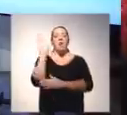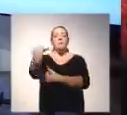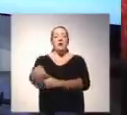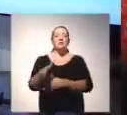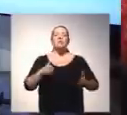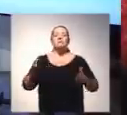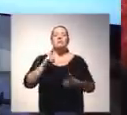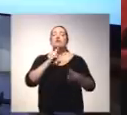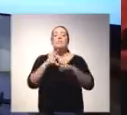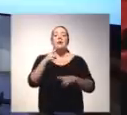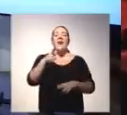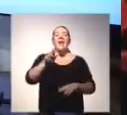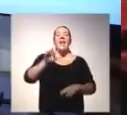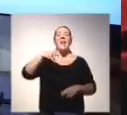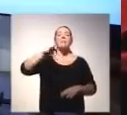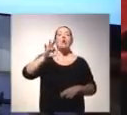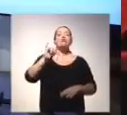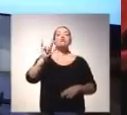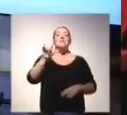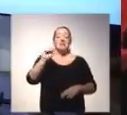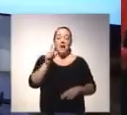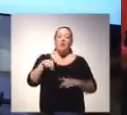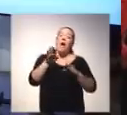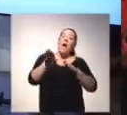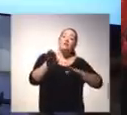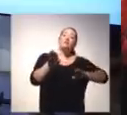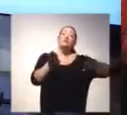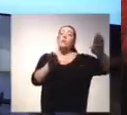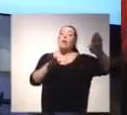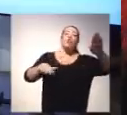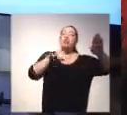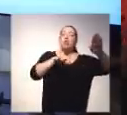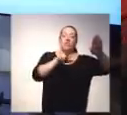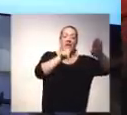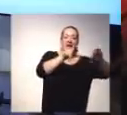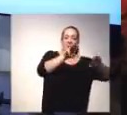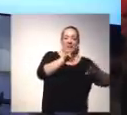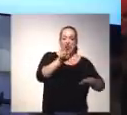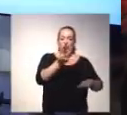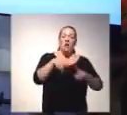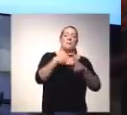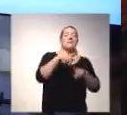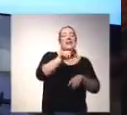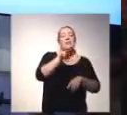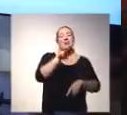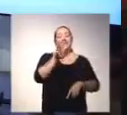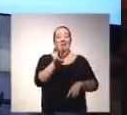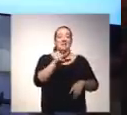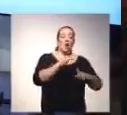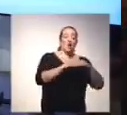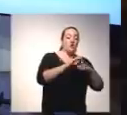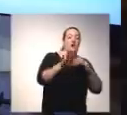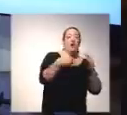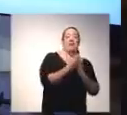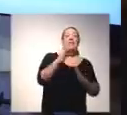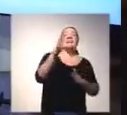de Hermosilla, y después de ascenso por la LP3, la LP2 y la LP3 desde Los Llanos hacia la